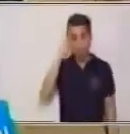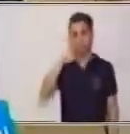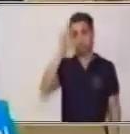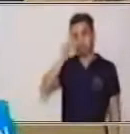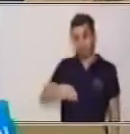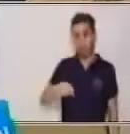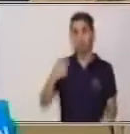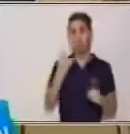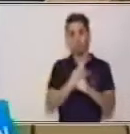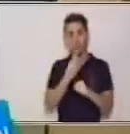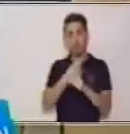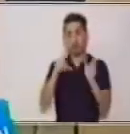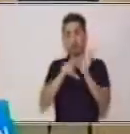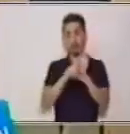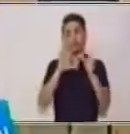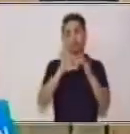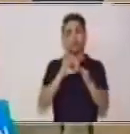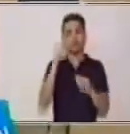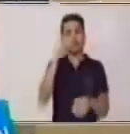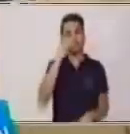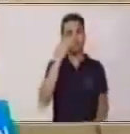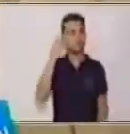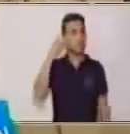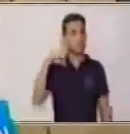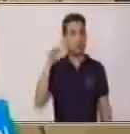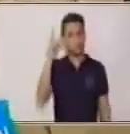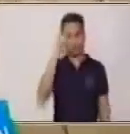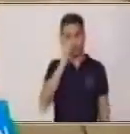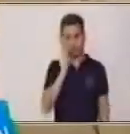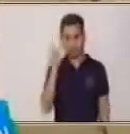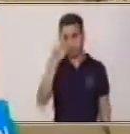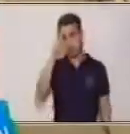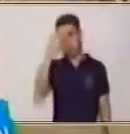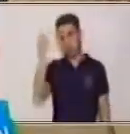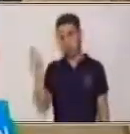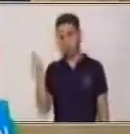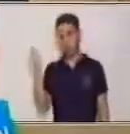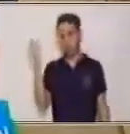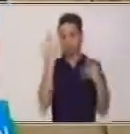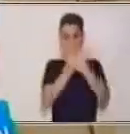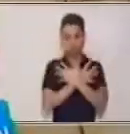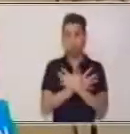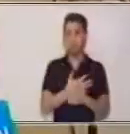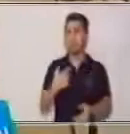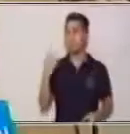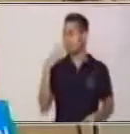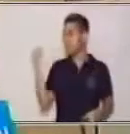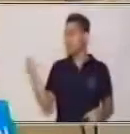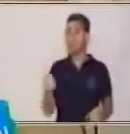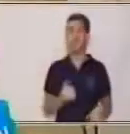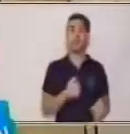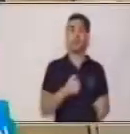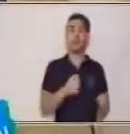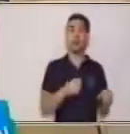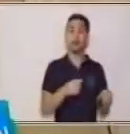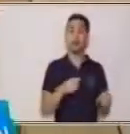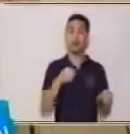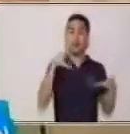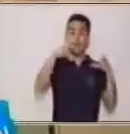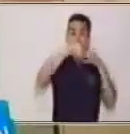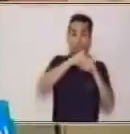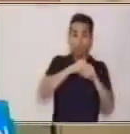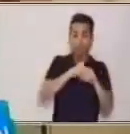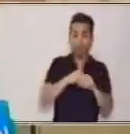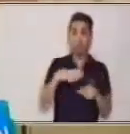de signos para no confundirse. Entonces la regla, cuando tenemos un signo negativo dentro de un